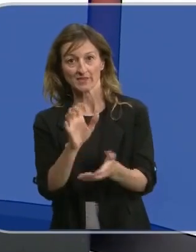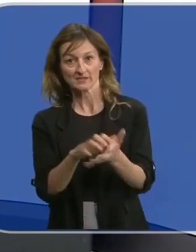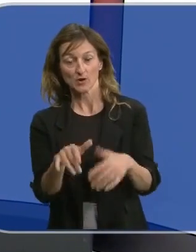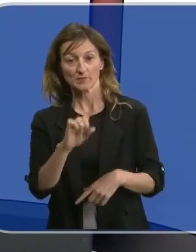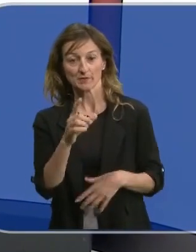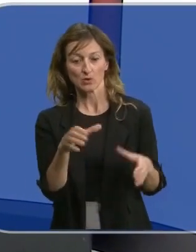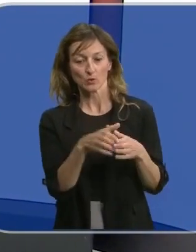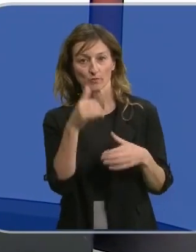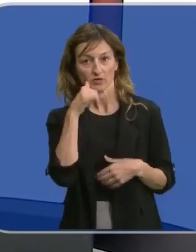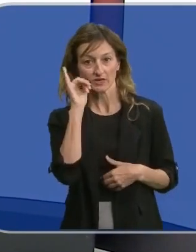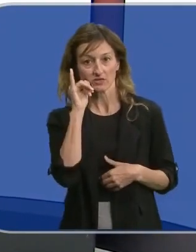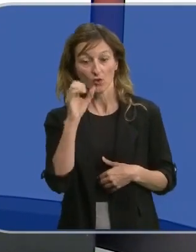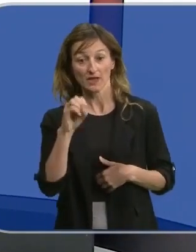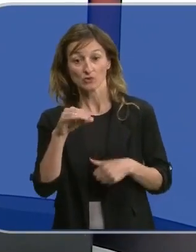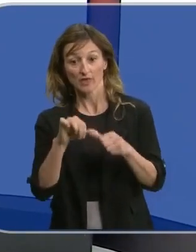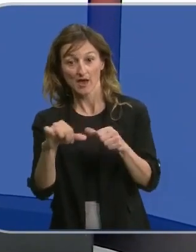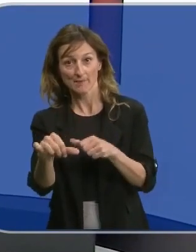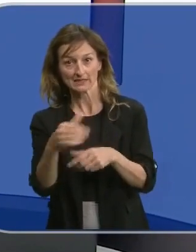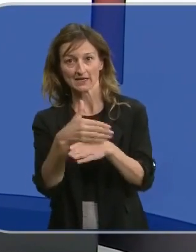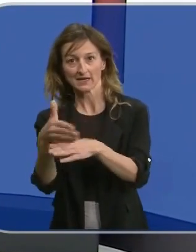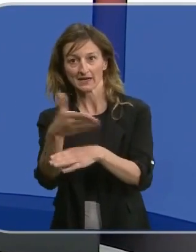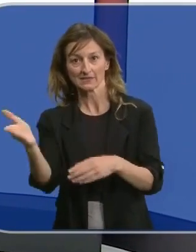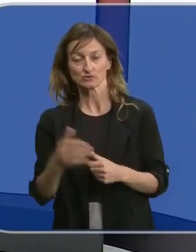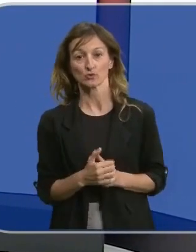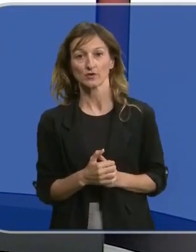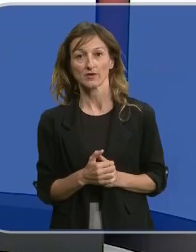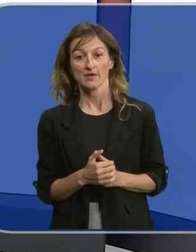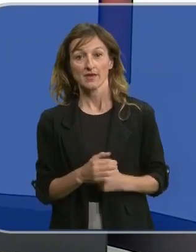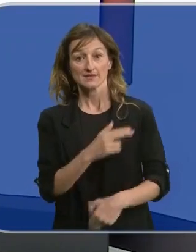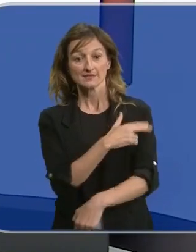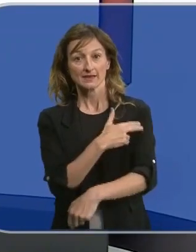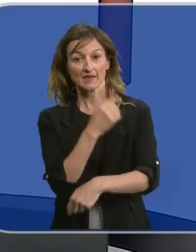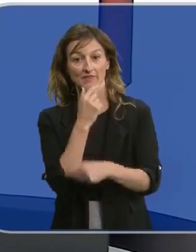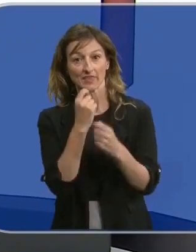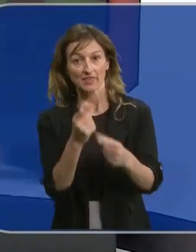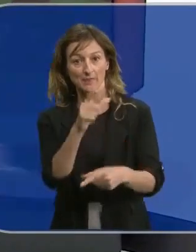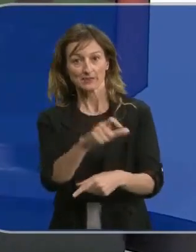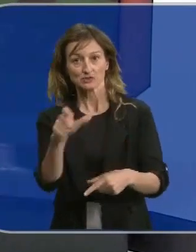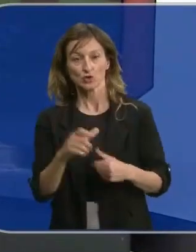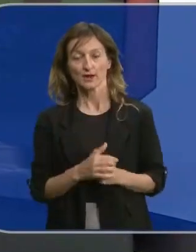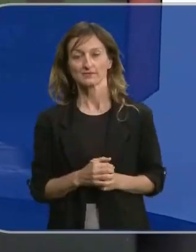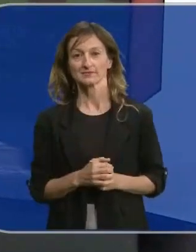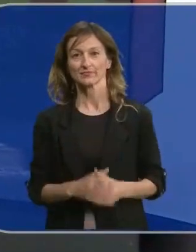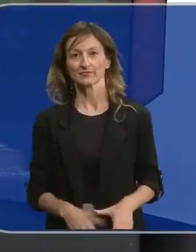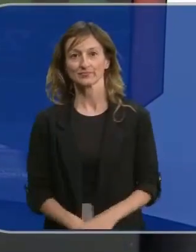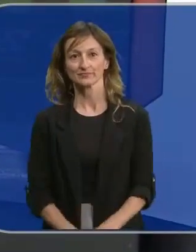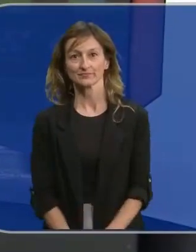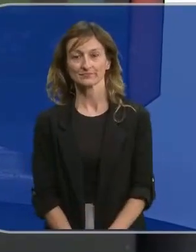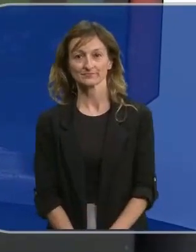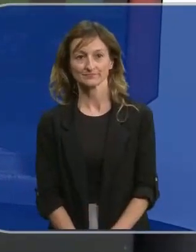león primero los grupos de riesgo Y a partir del día 14 el resto sanidad dará facilidades a toda la población Paco